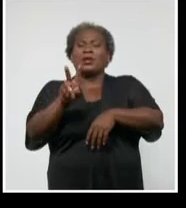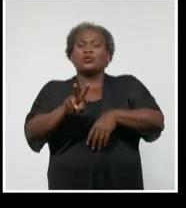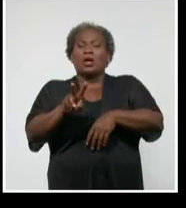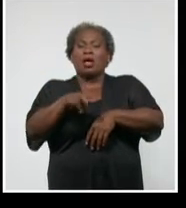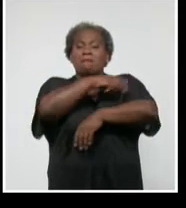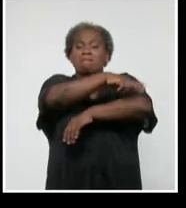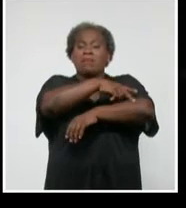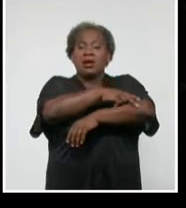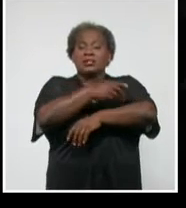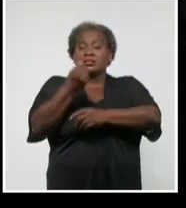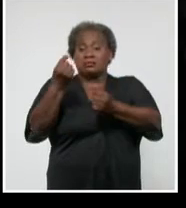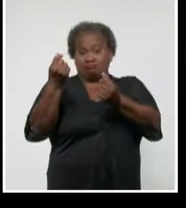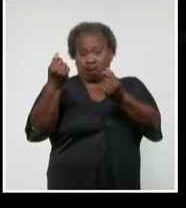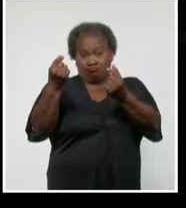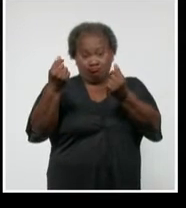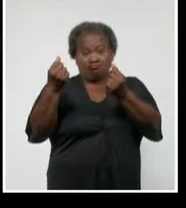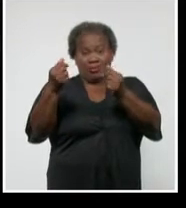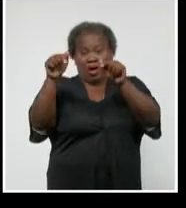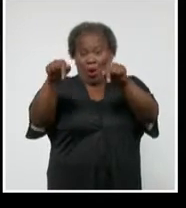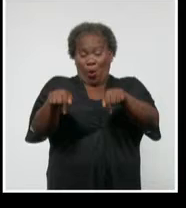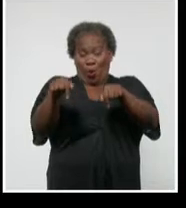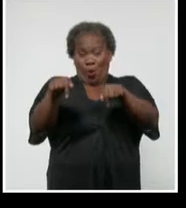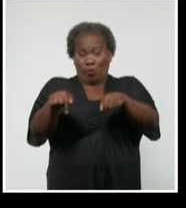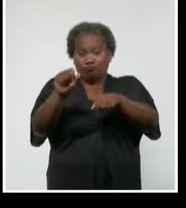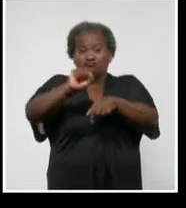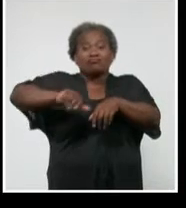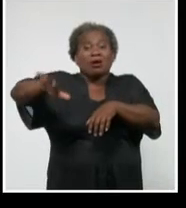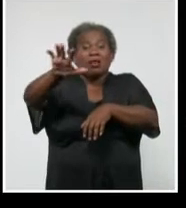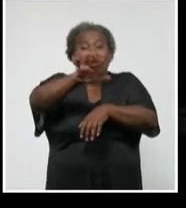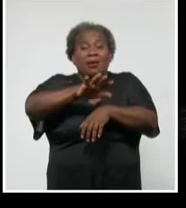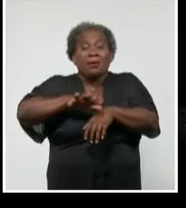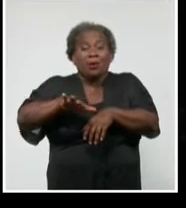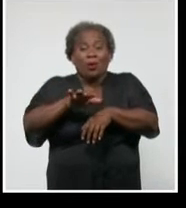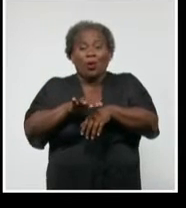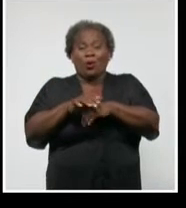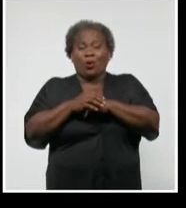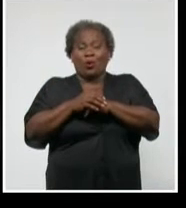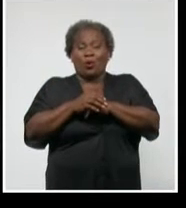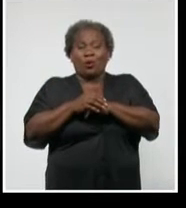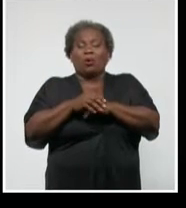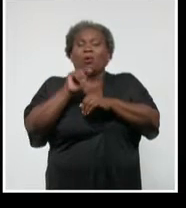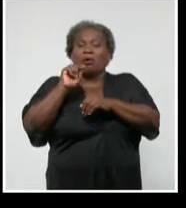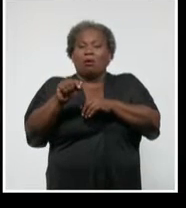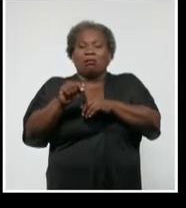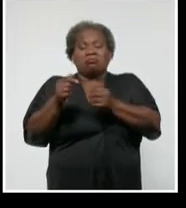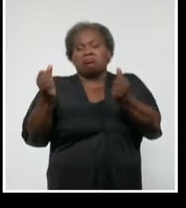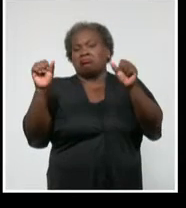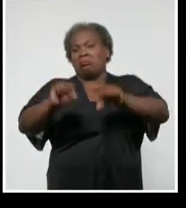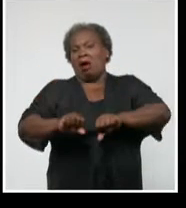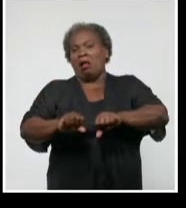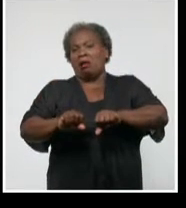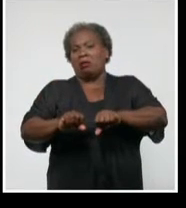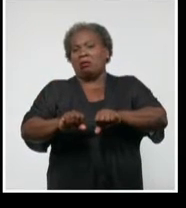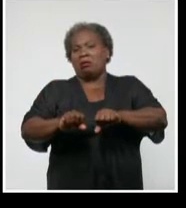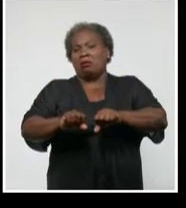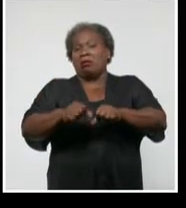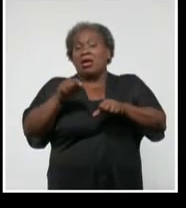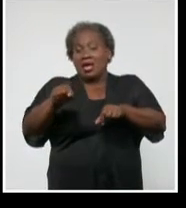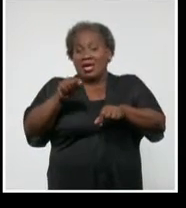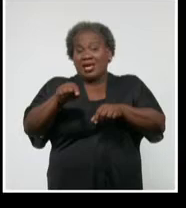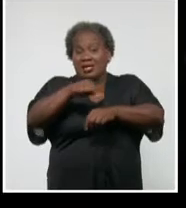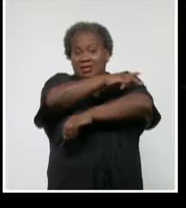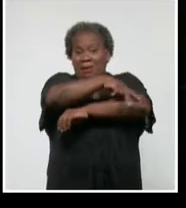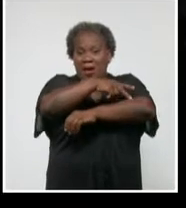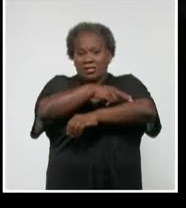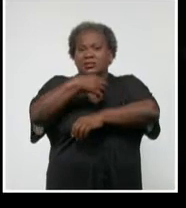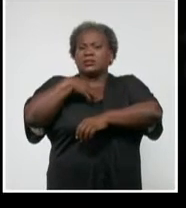del mundo. Hoy, el socialismo ha llevado a la bancarrota a la nación rica en petróleo